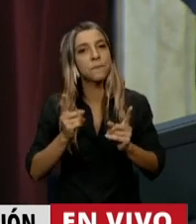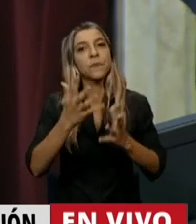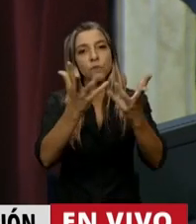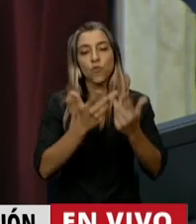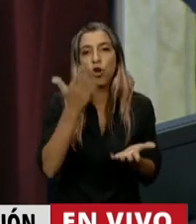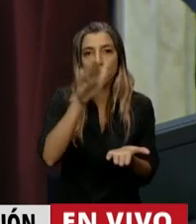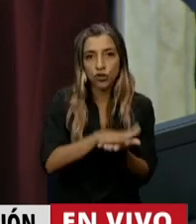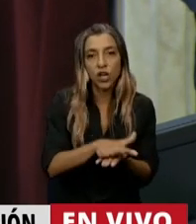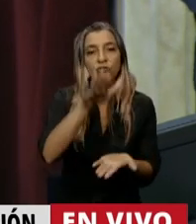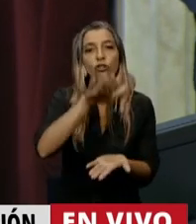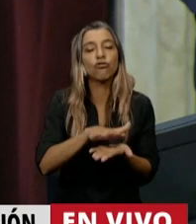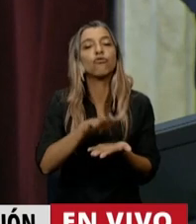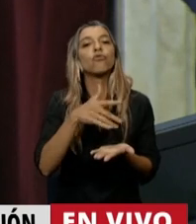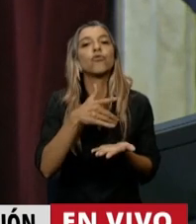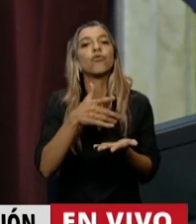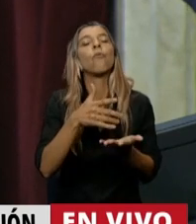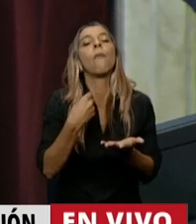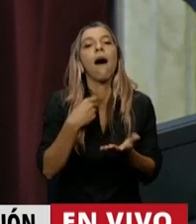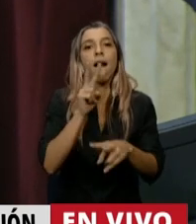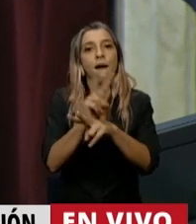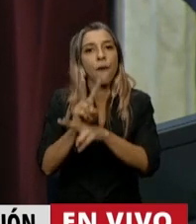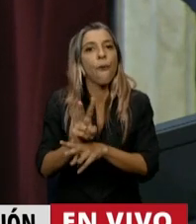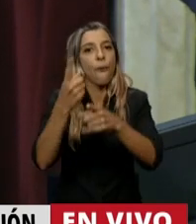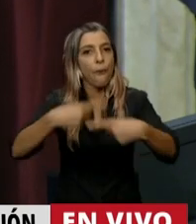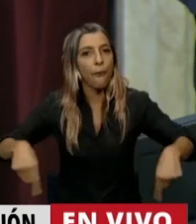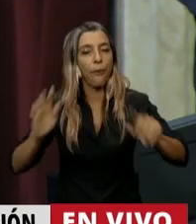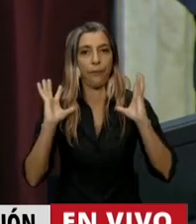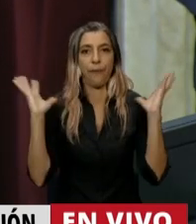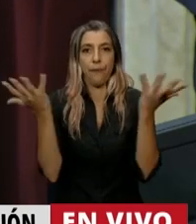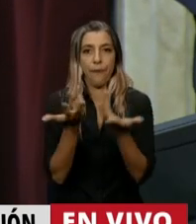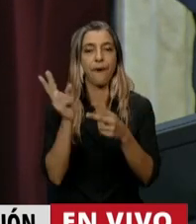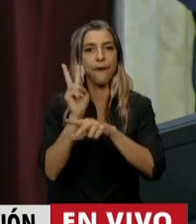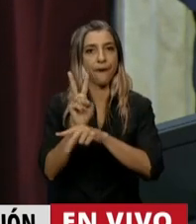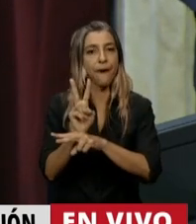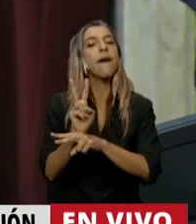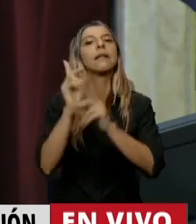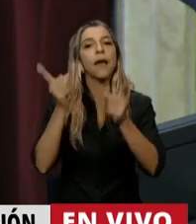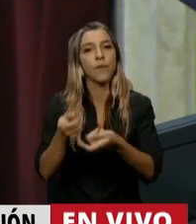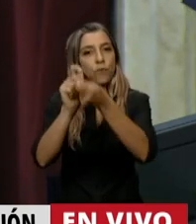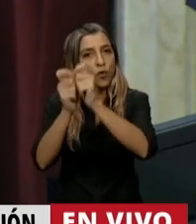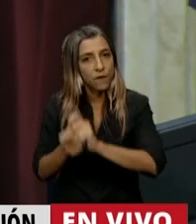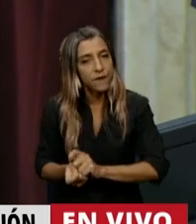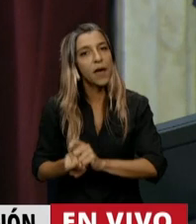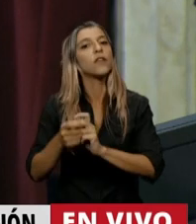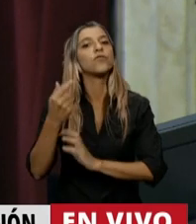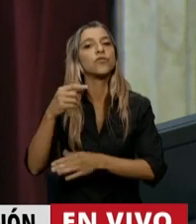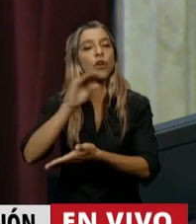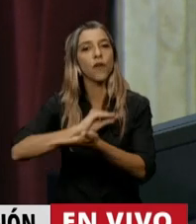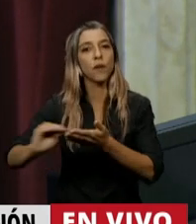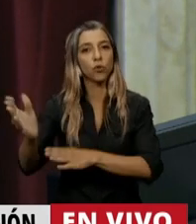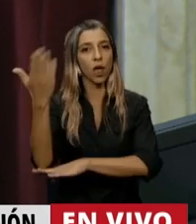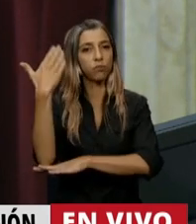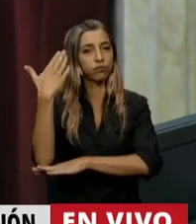y conservación del ambiente humano con las modificaciones introducidas por la miembro informante al artículo